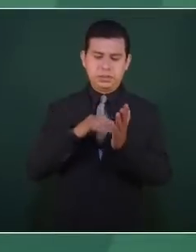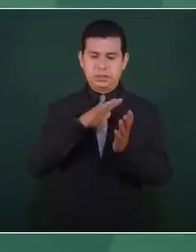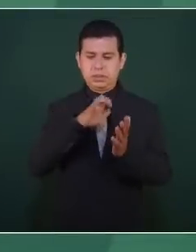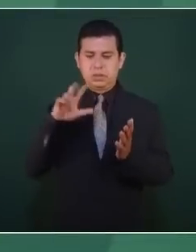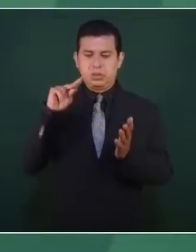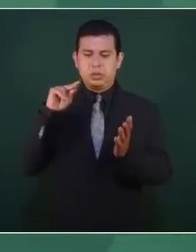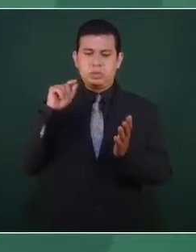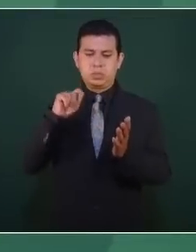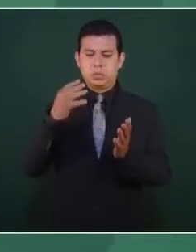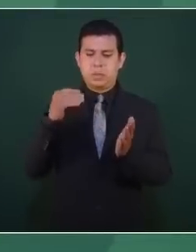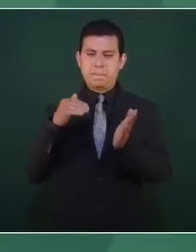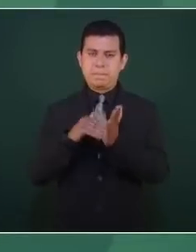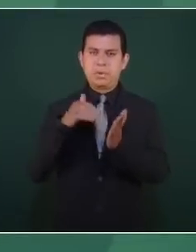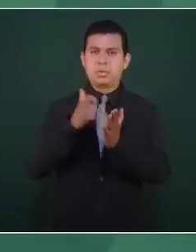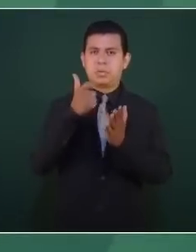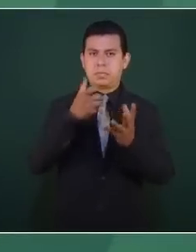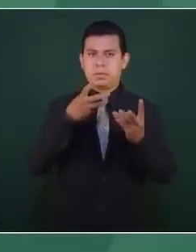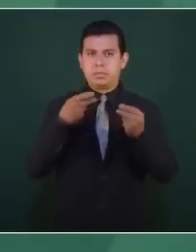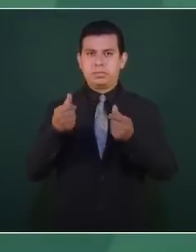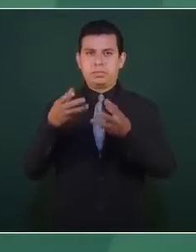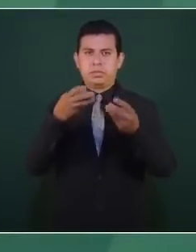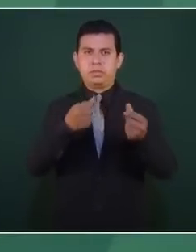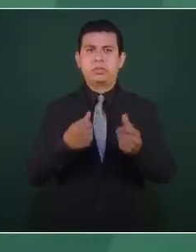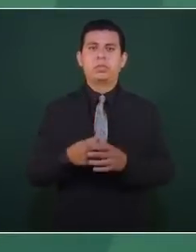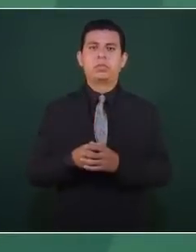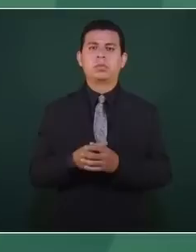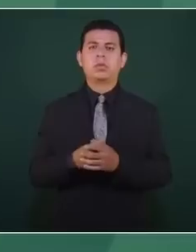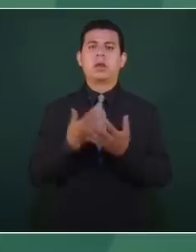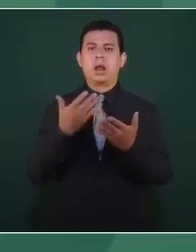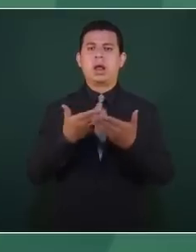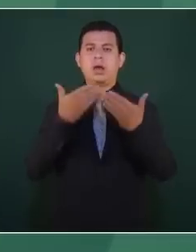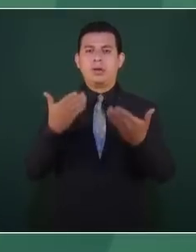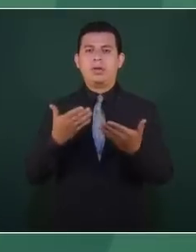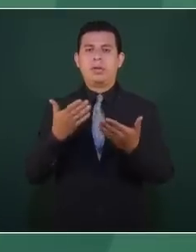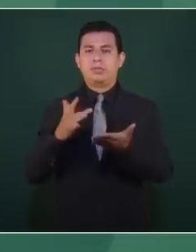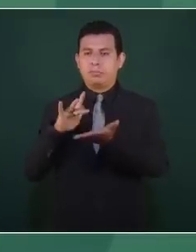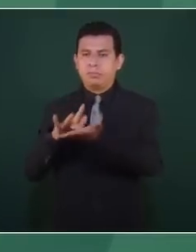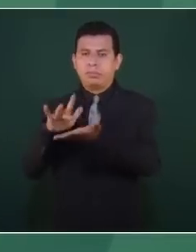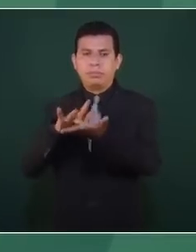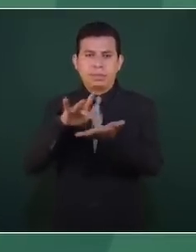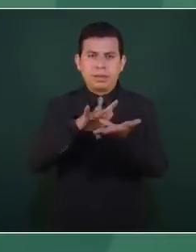En cuanto a beneficiarios de programas sociales, estos programas que atienden